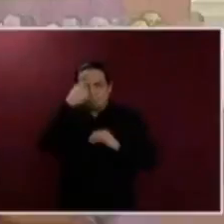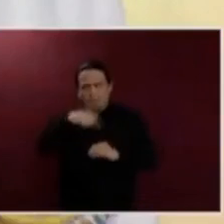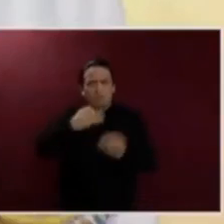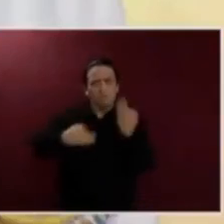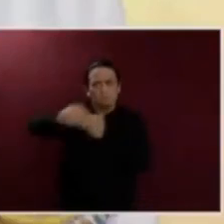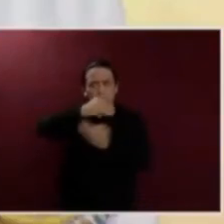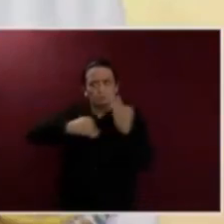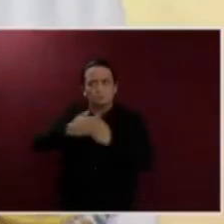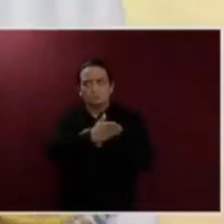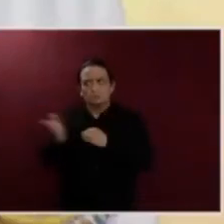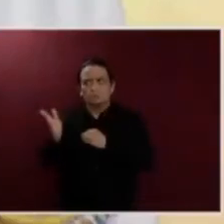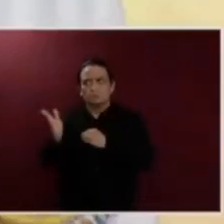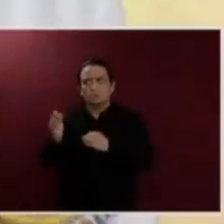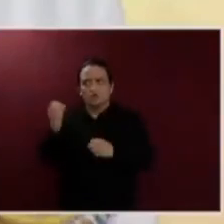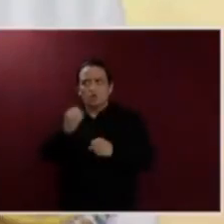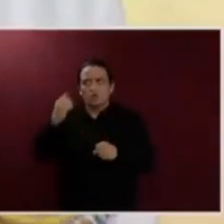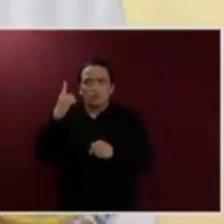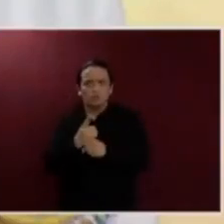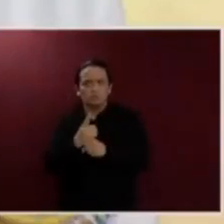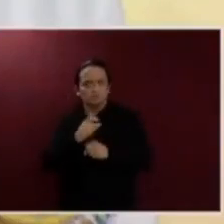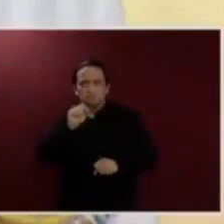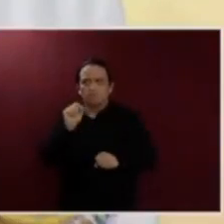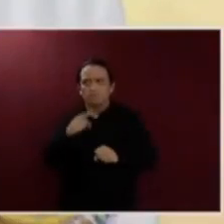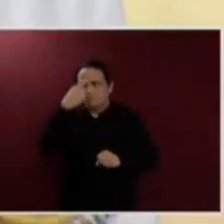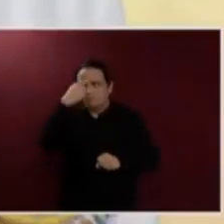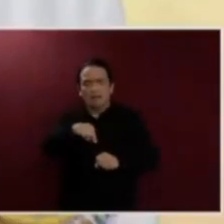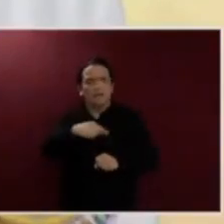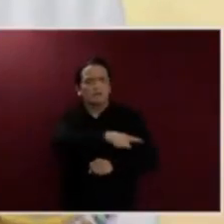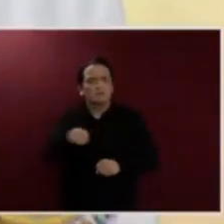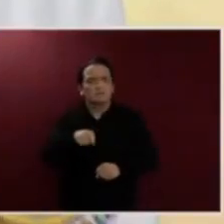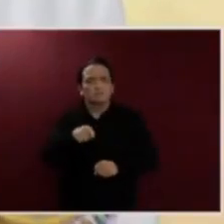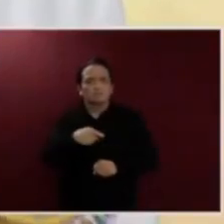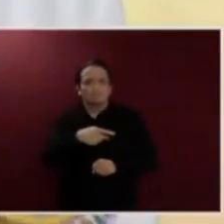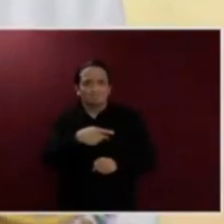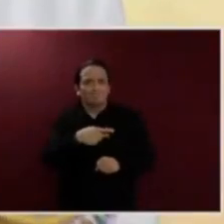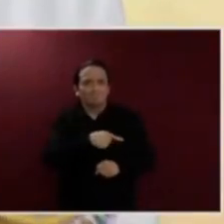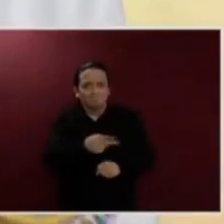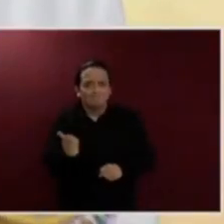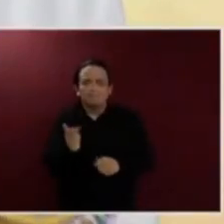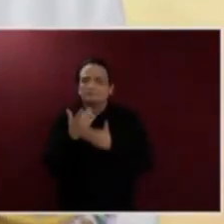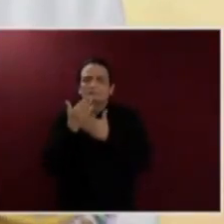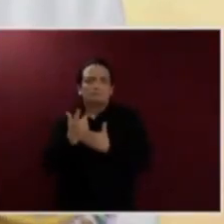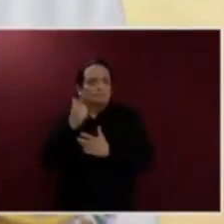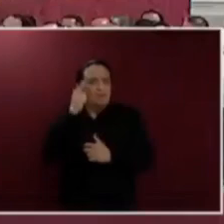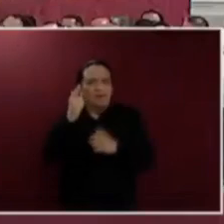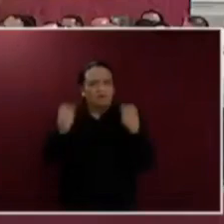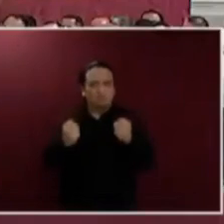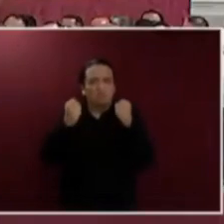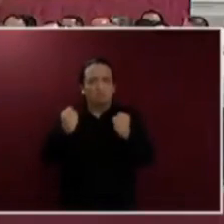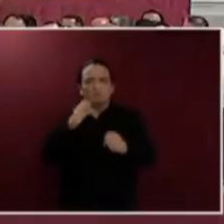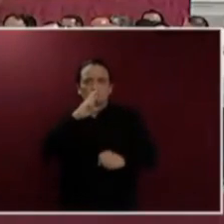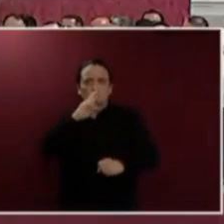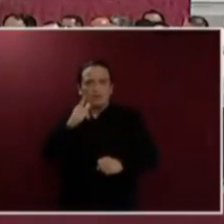todas, con las mismas oportunidades para los que menos tienen y una esperanza fortalecida por mejorar